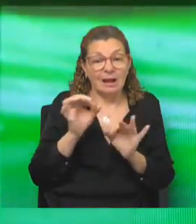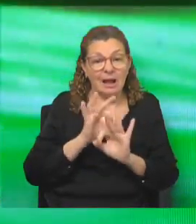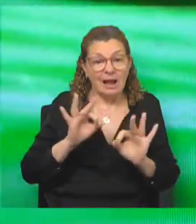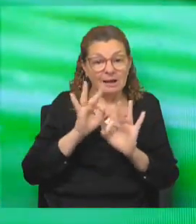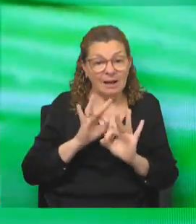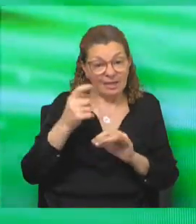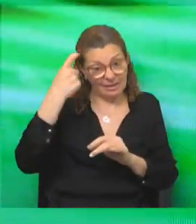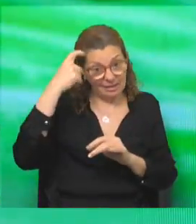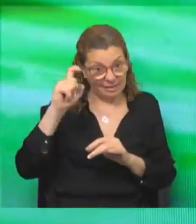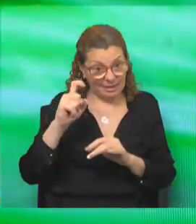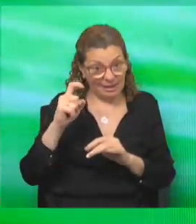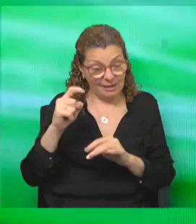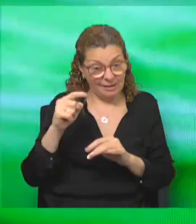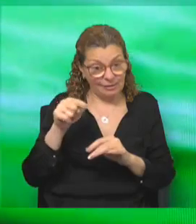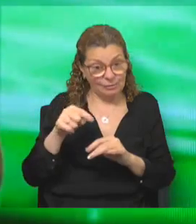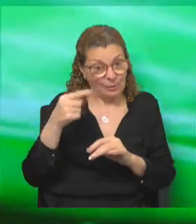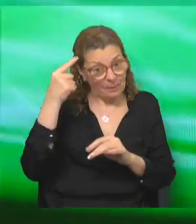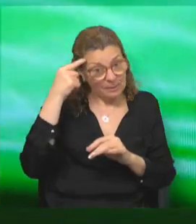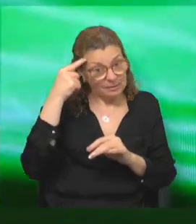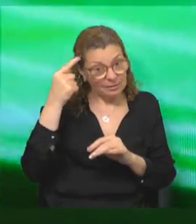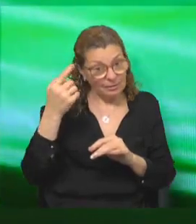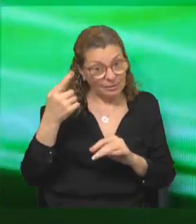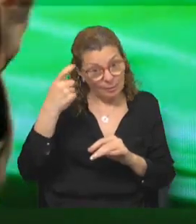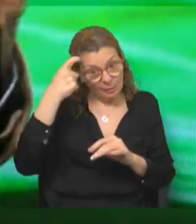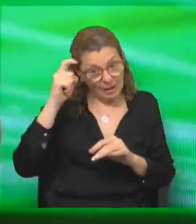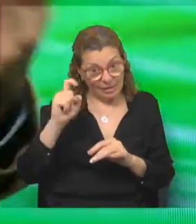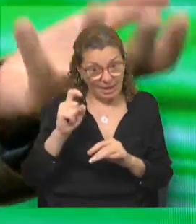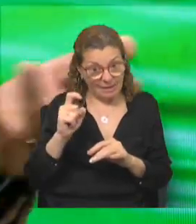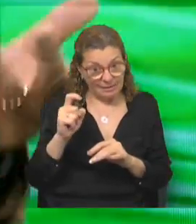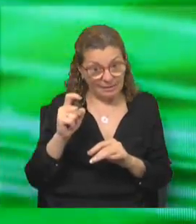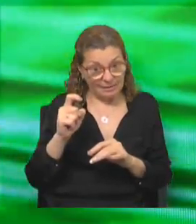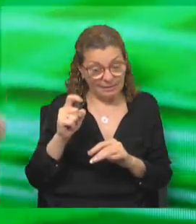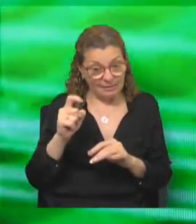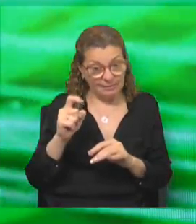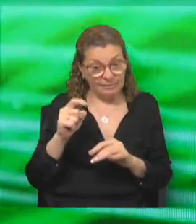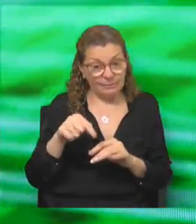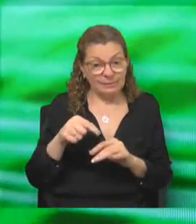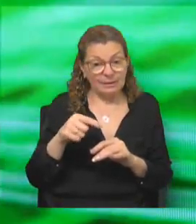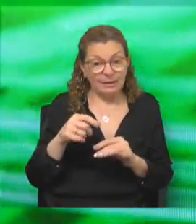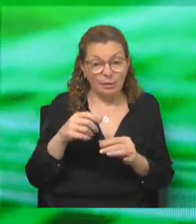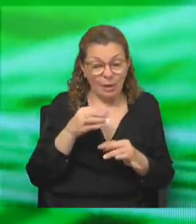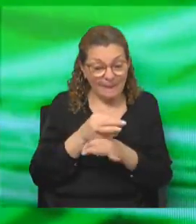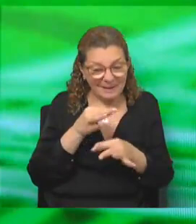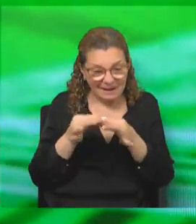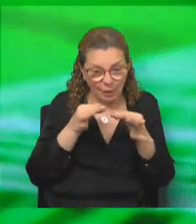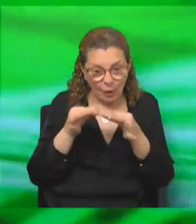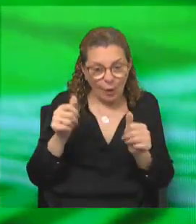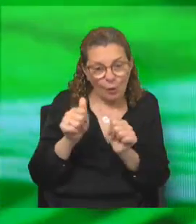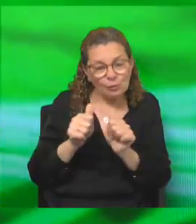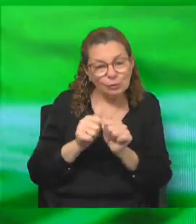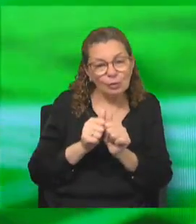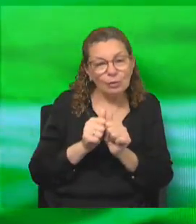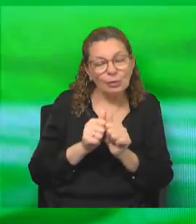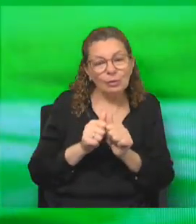ocurrido yo creo que más bien es eso es que tuvimos la la idea con un rauru que que fue el que nos asesoró y y que